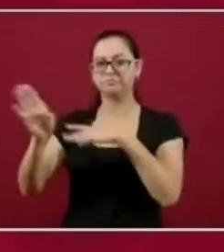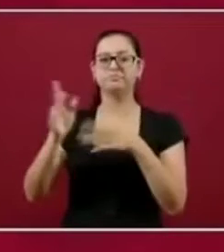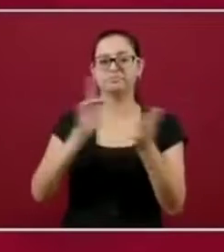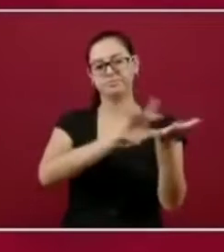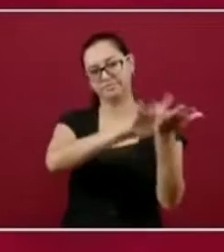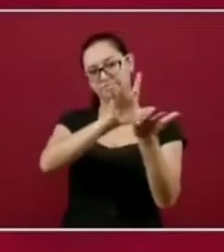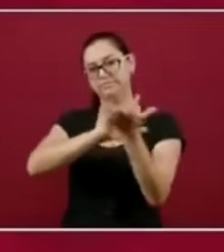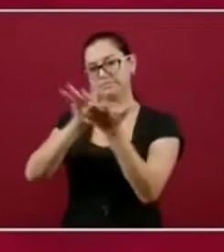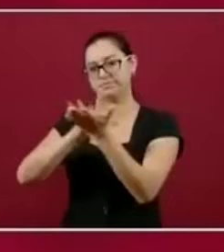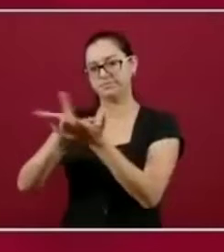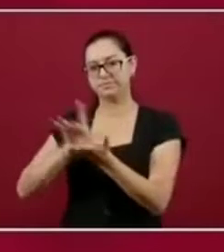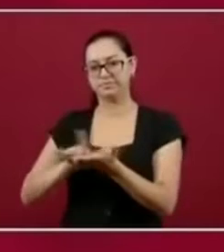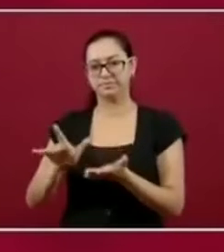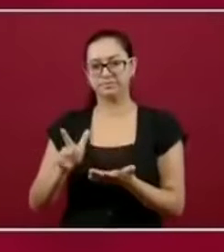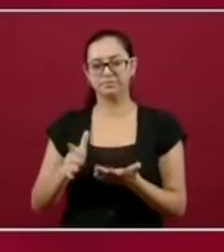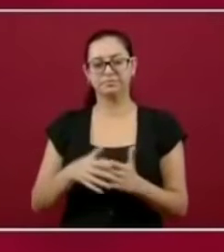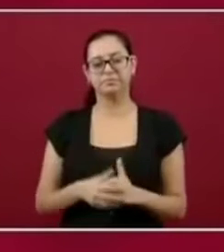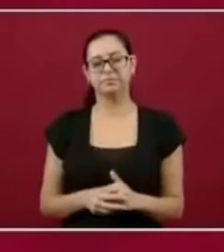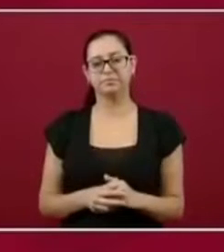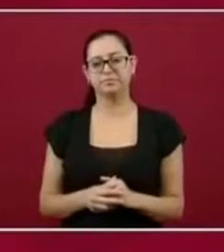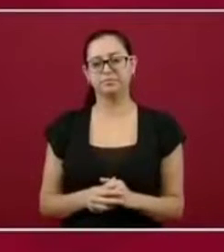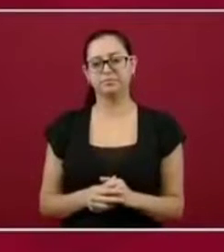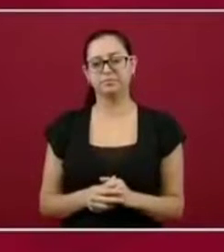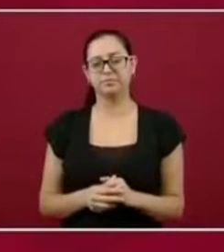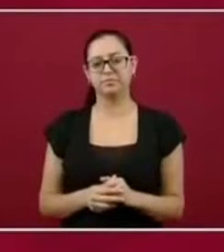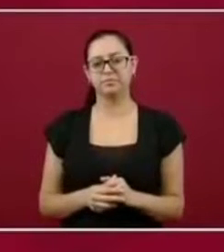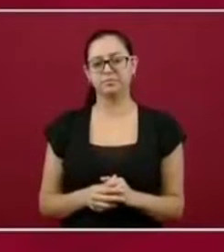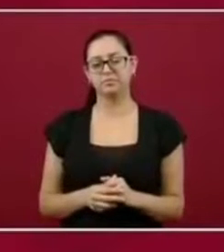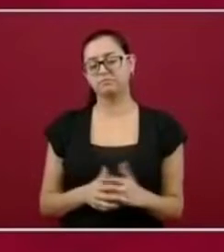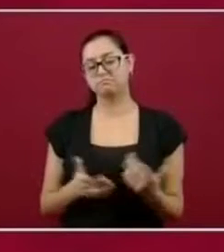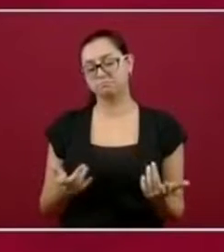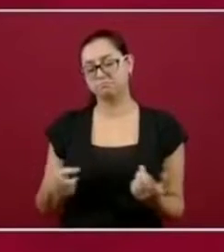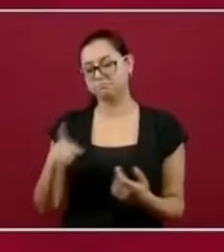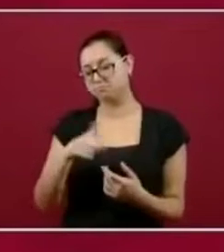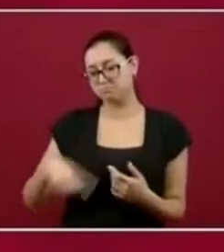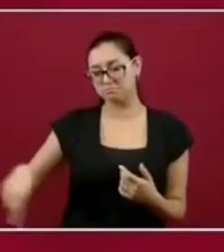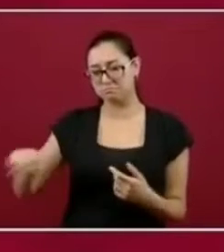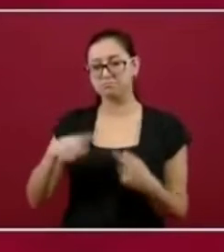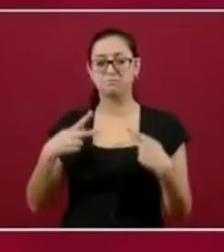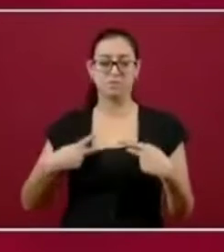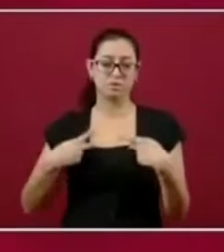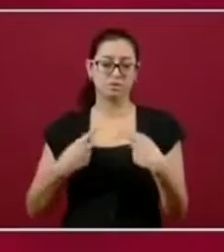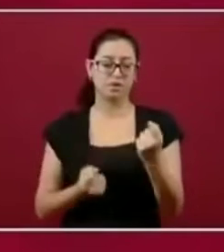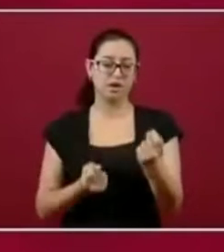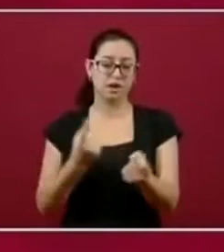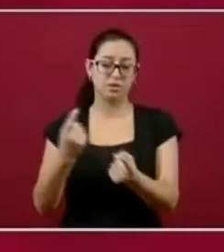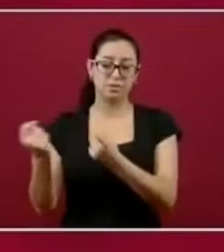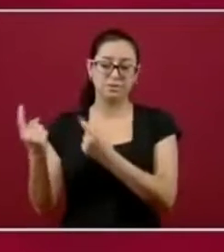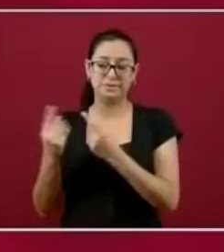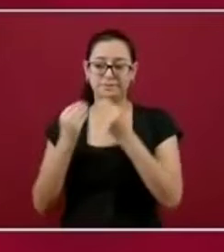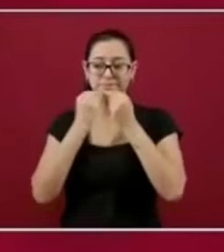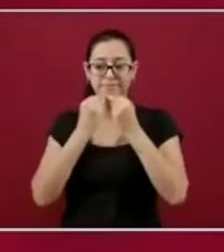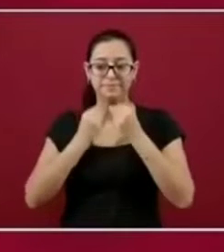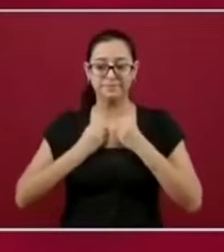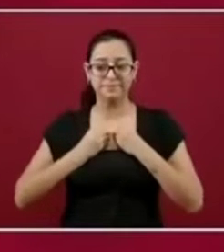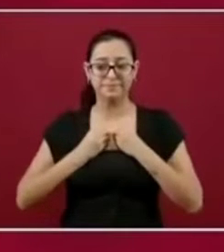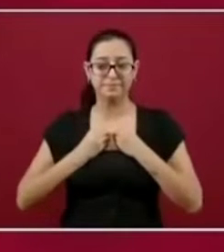que por necesidad se han